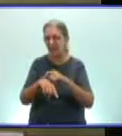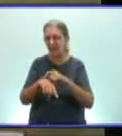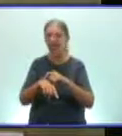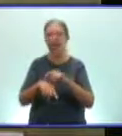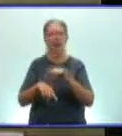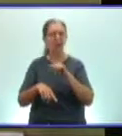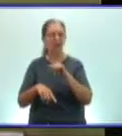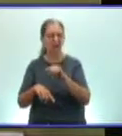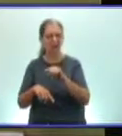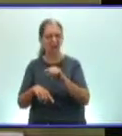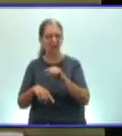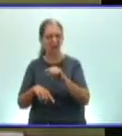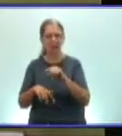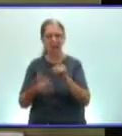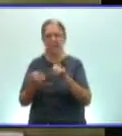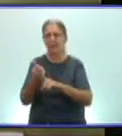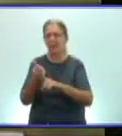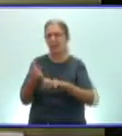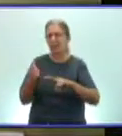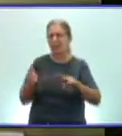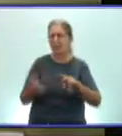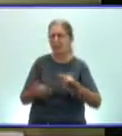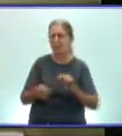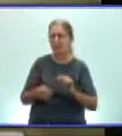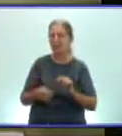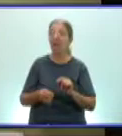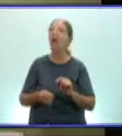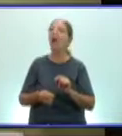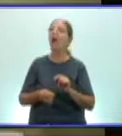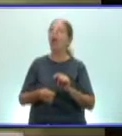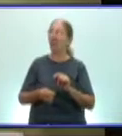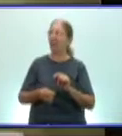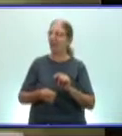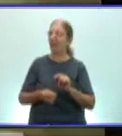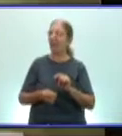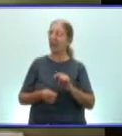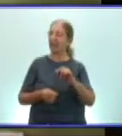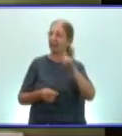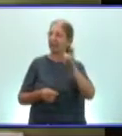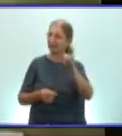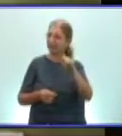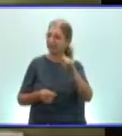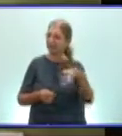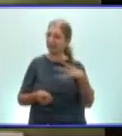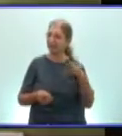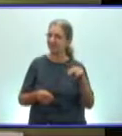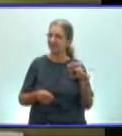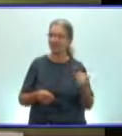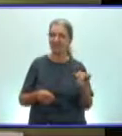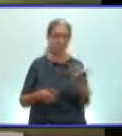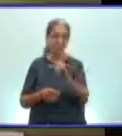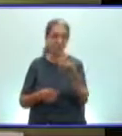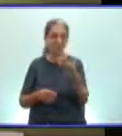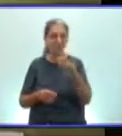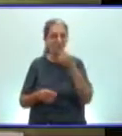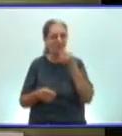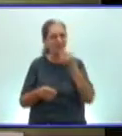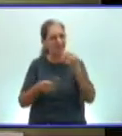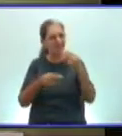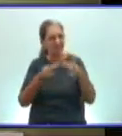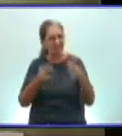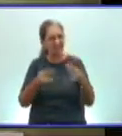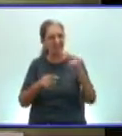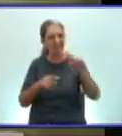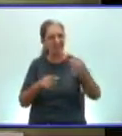ocasionándose en su provincia. Y entonces usted esta actividad también la puede hacer y luego tener